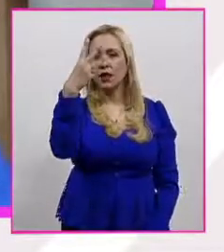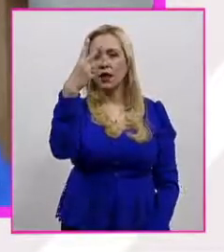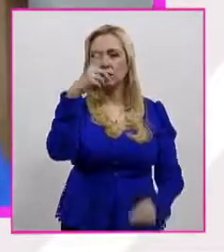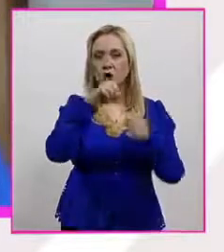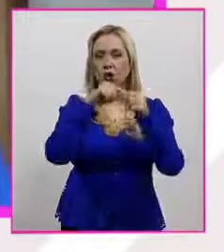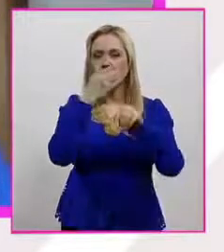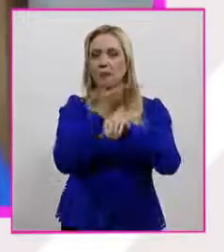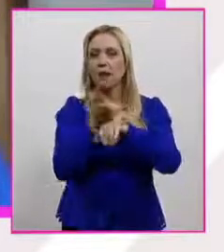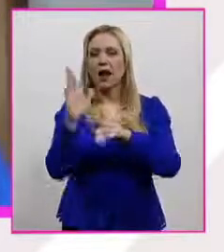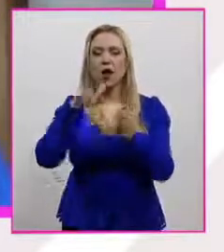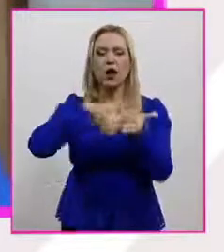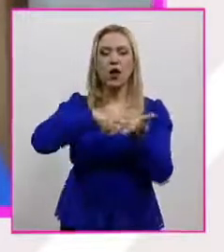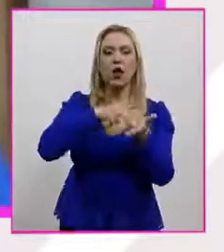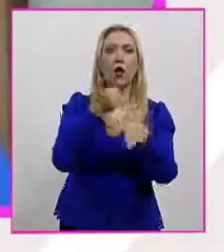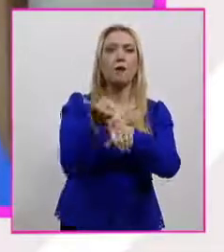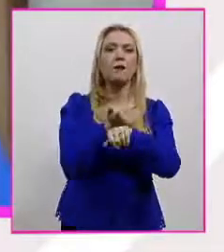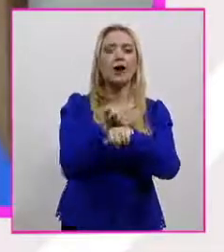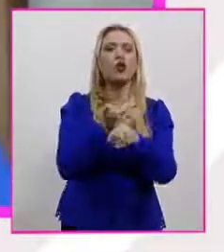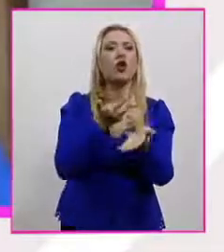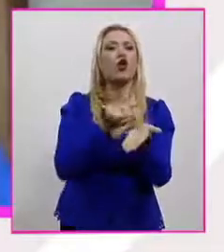blanco, negro, amarillo y rosa.